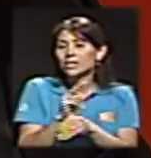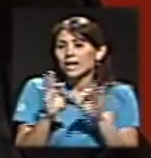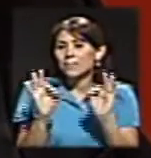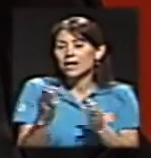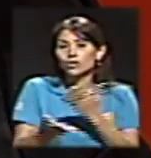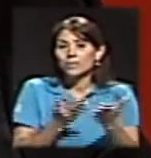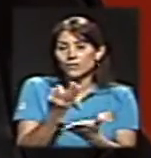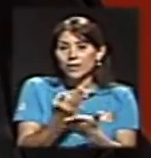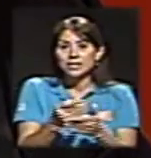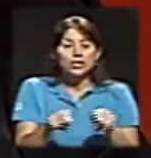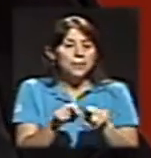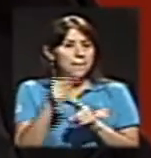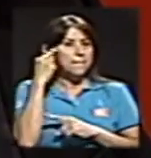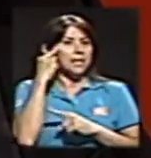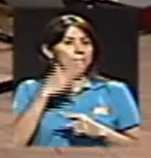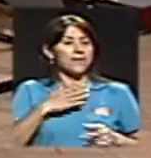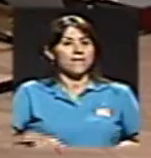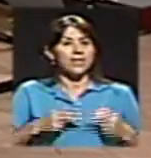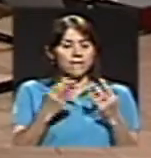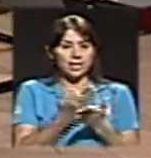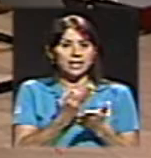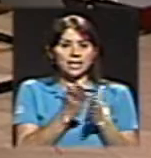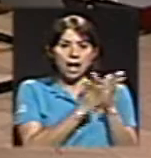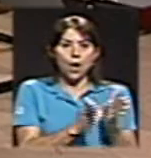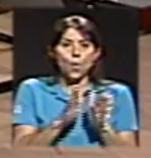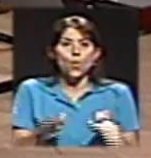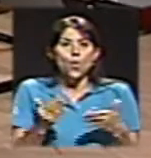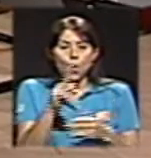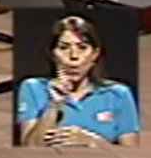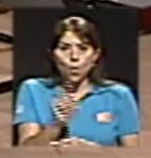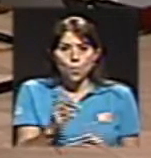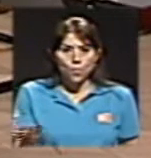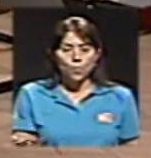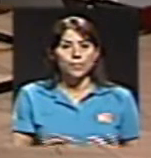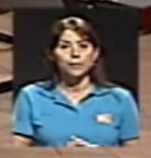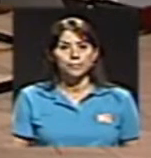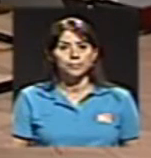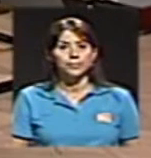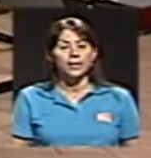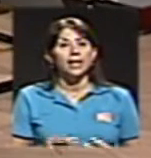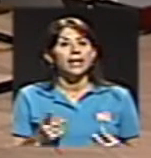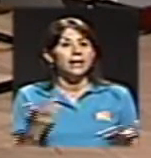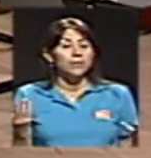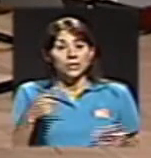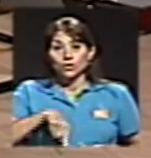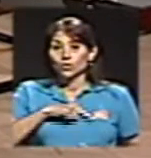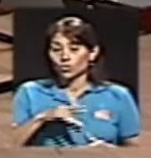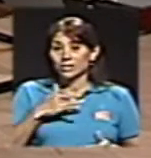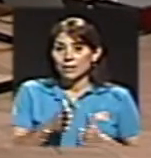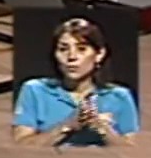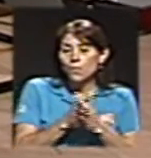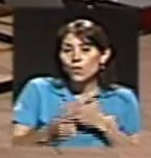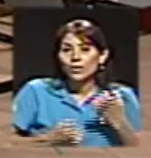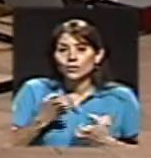vida financiera, digamos, y su vinculación con los diferentes componentes del sistema financiero, ¿no? Estamos muy entusiasmados,